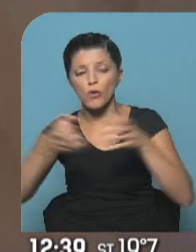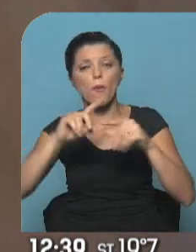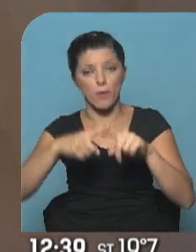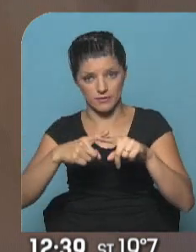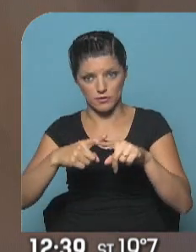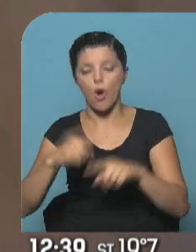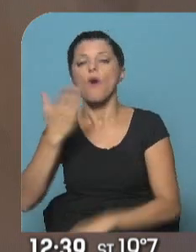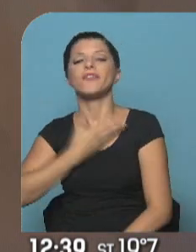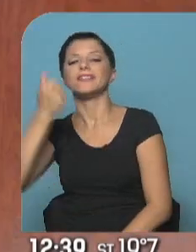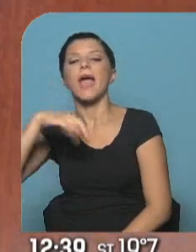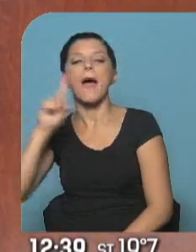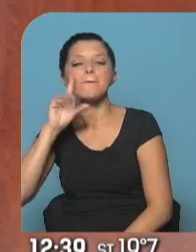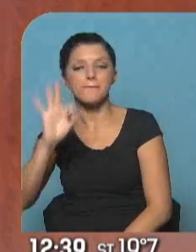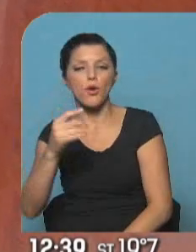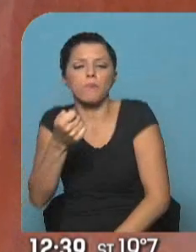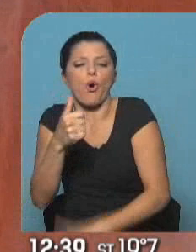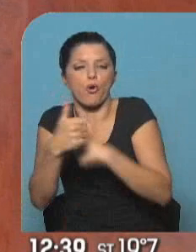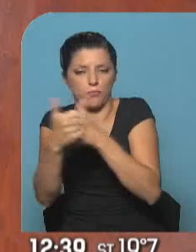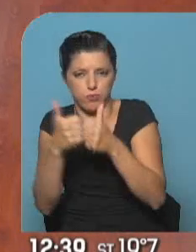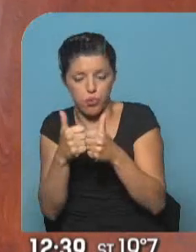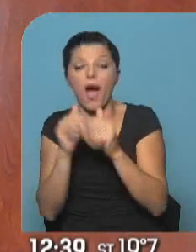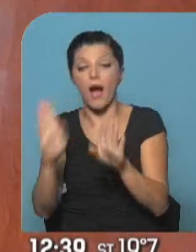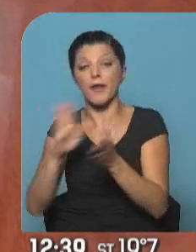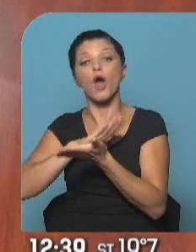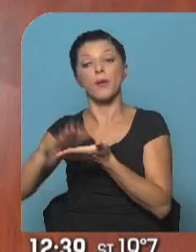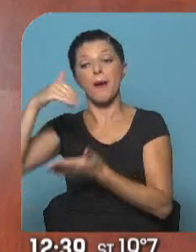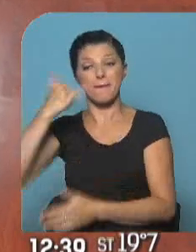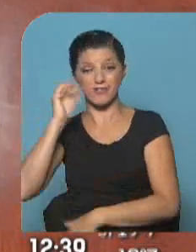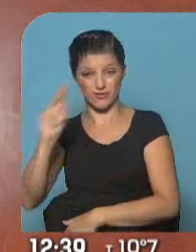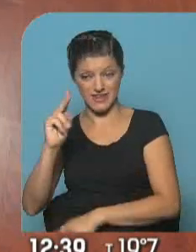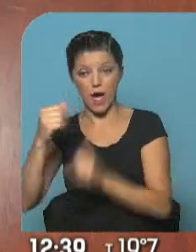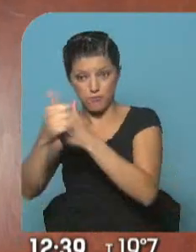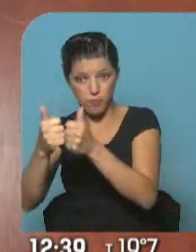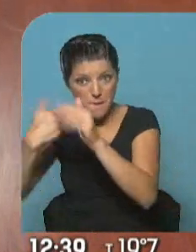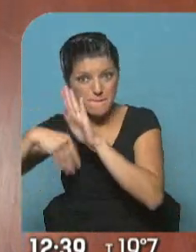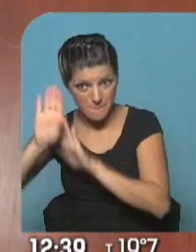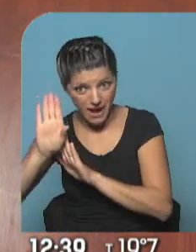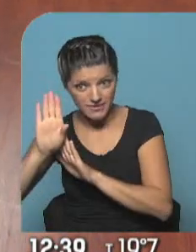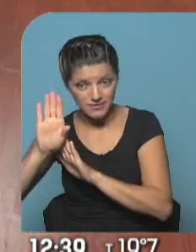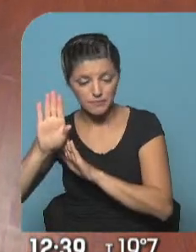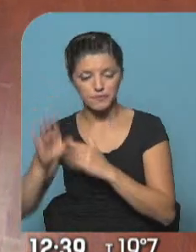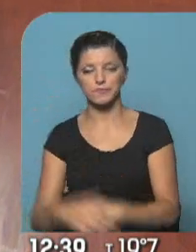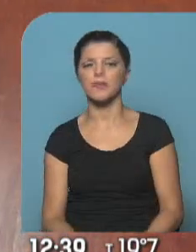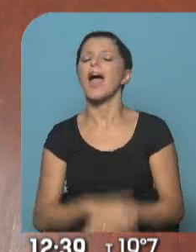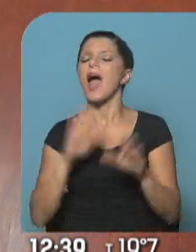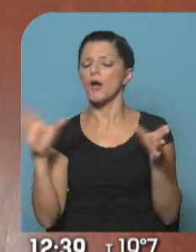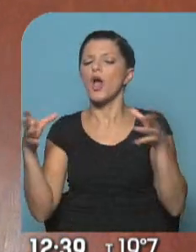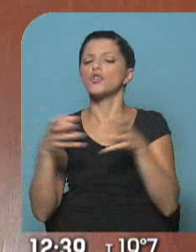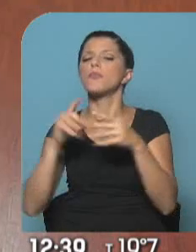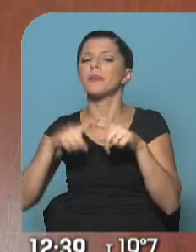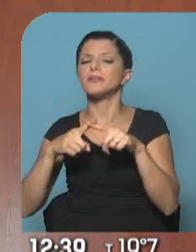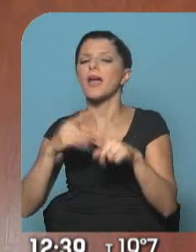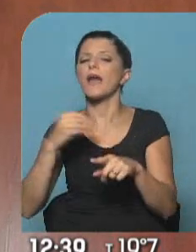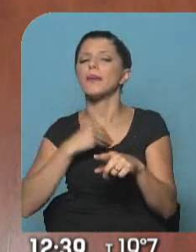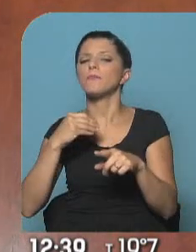lo va a tener nueva mayoría. Esto ya está más o menos compuesto así y esto va a obligar a negociar. ¿Por qué se va la democracia cristiana? Se va